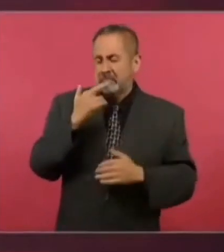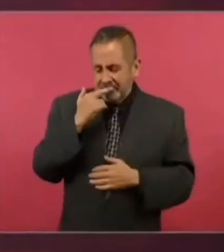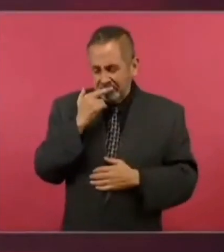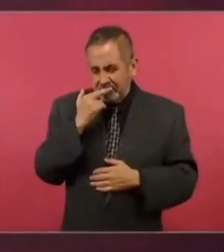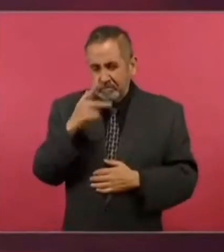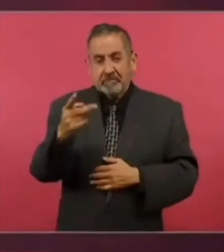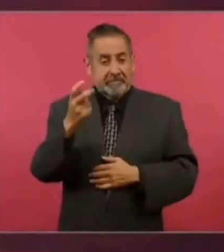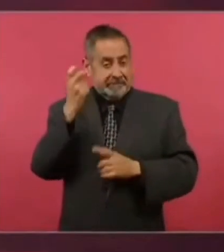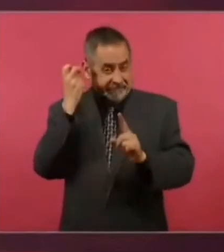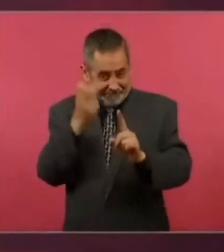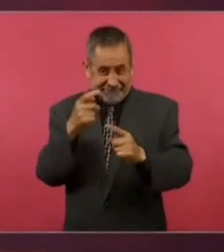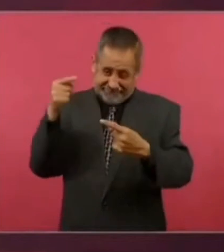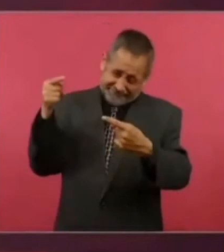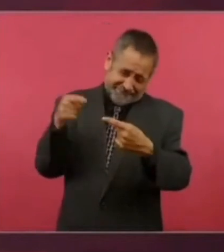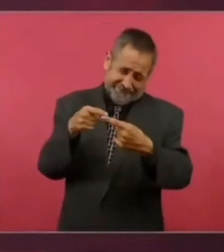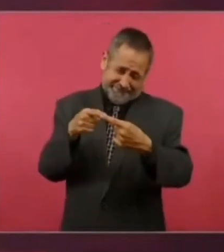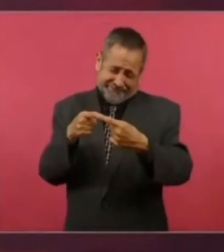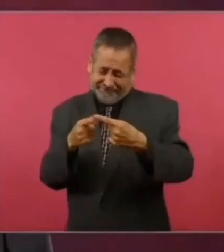eso